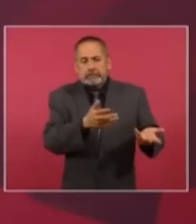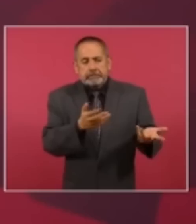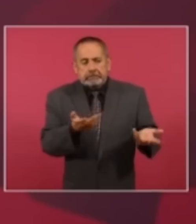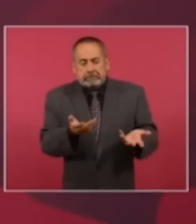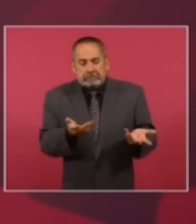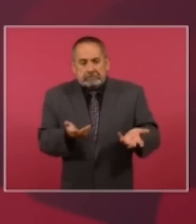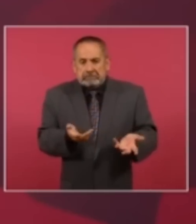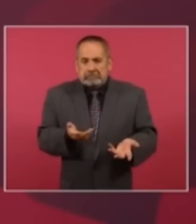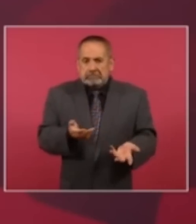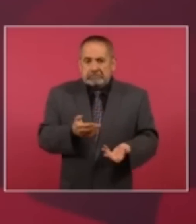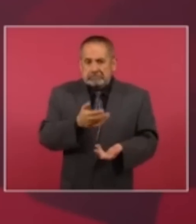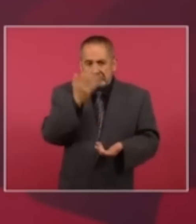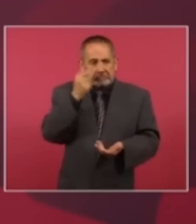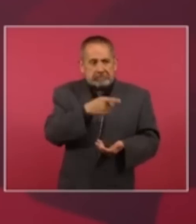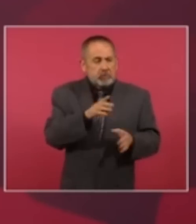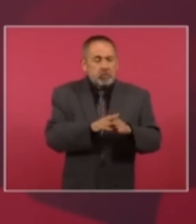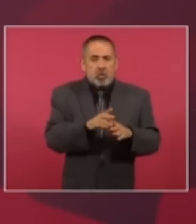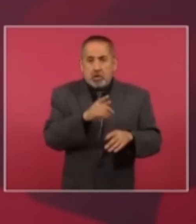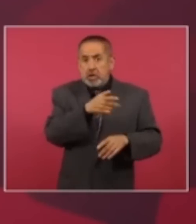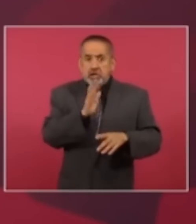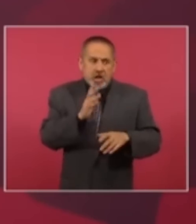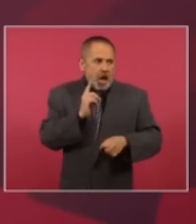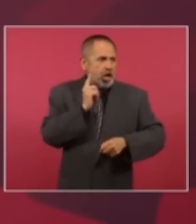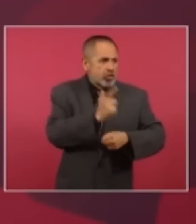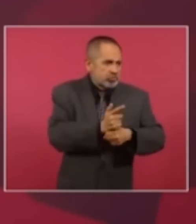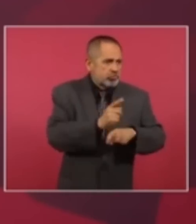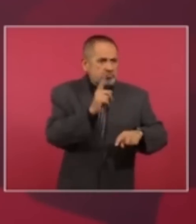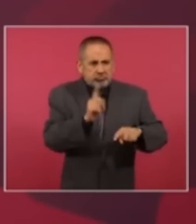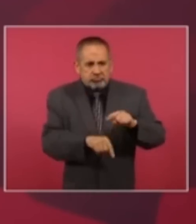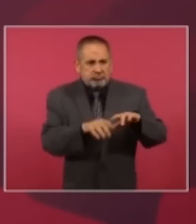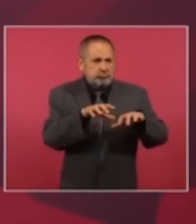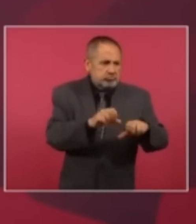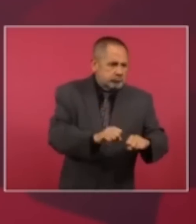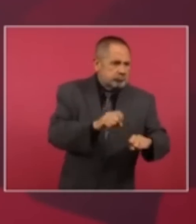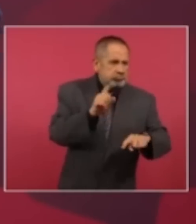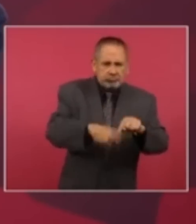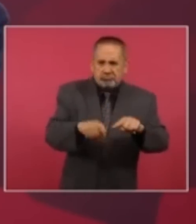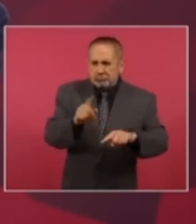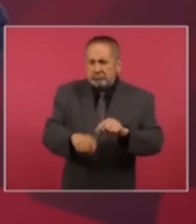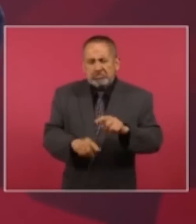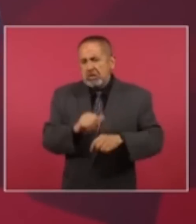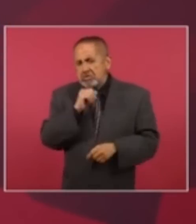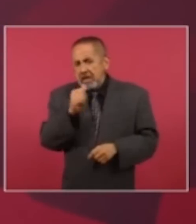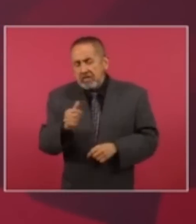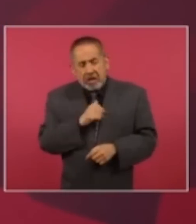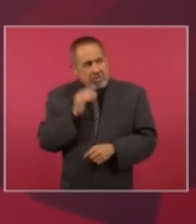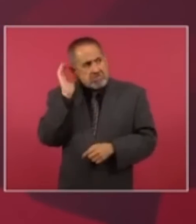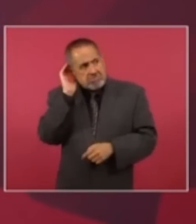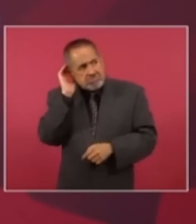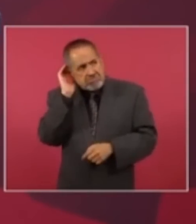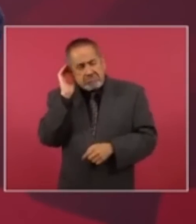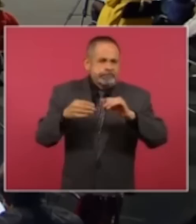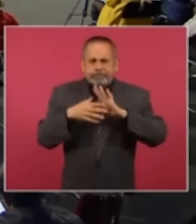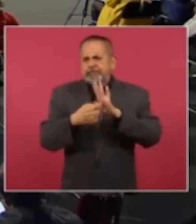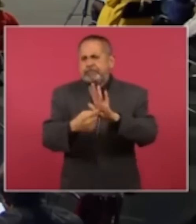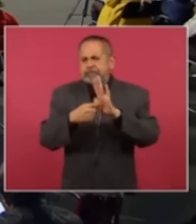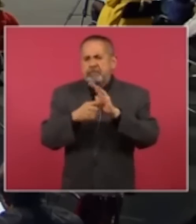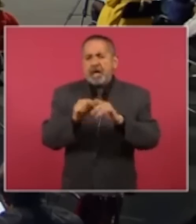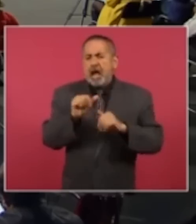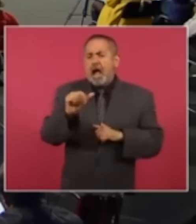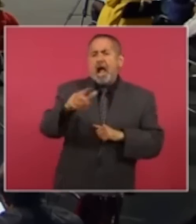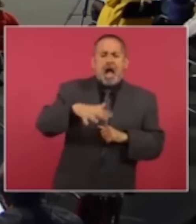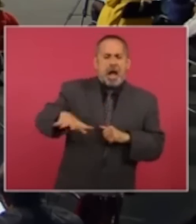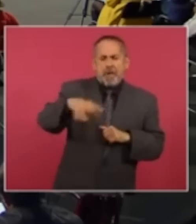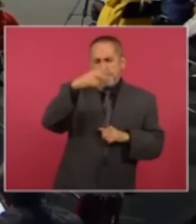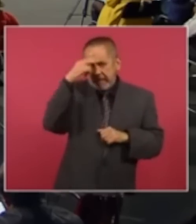por lo que los acusó de ser intolerantes, porque nada más quieren hablar ellos, pero les advirtió que no van a poder. En un video difundido en sus redes sociales,